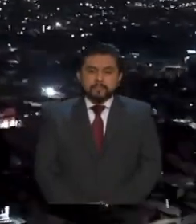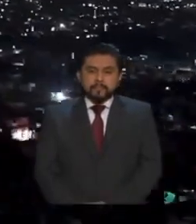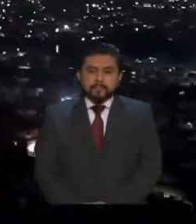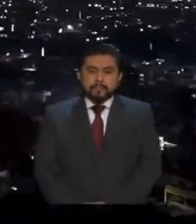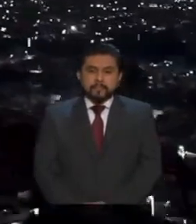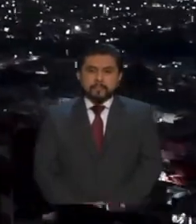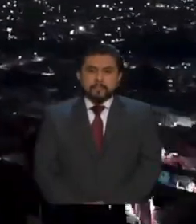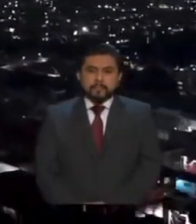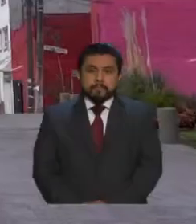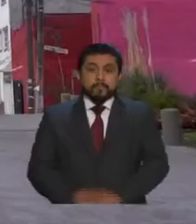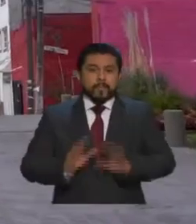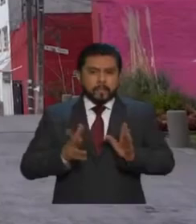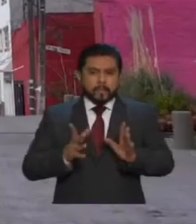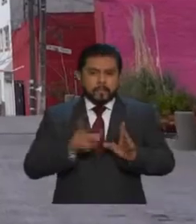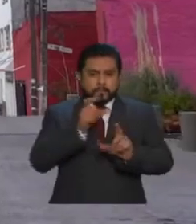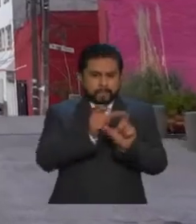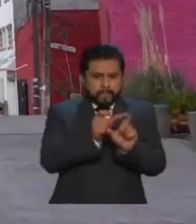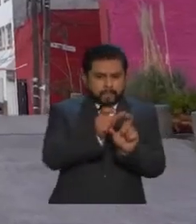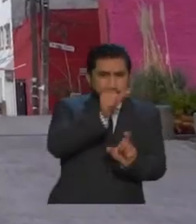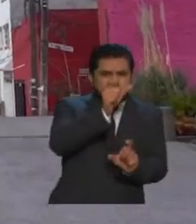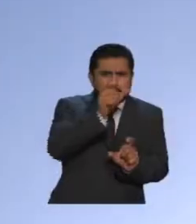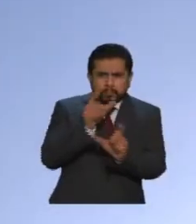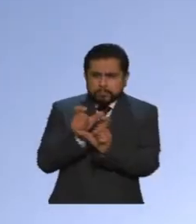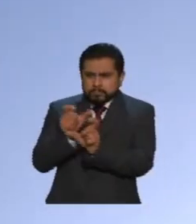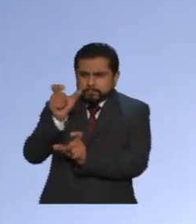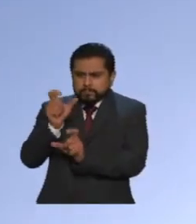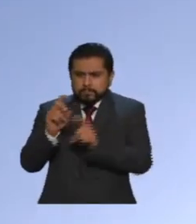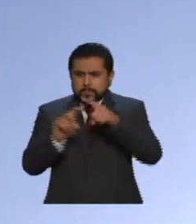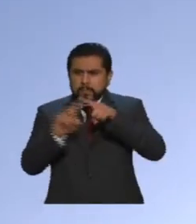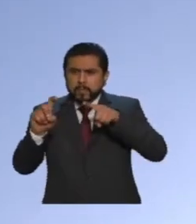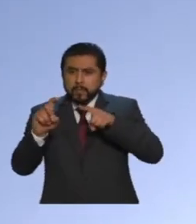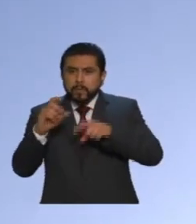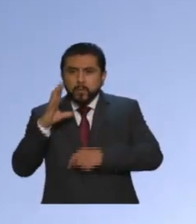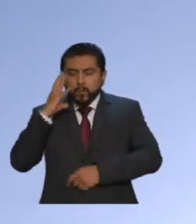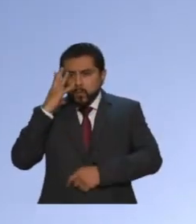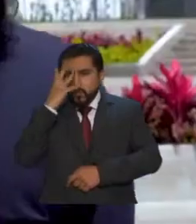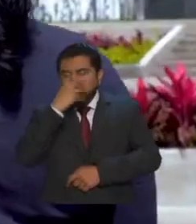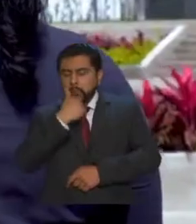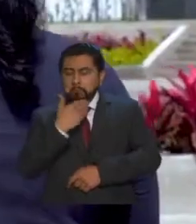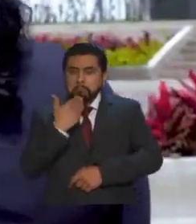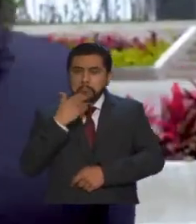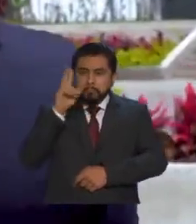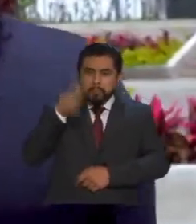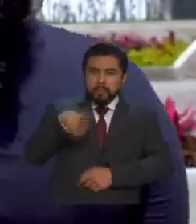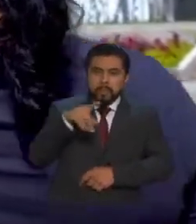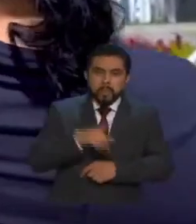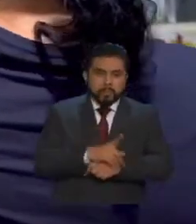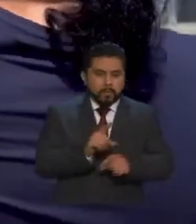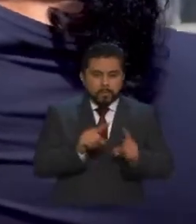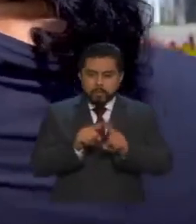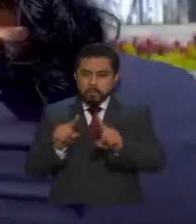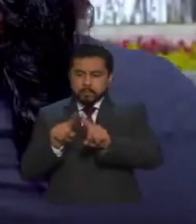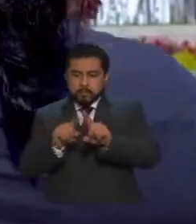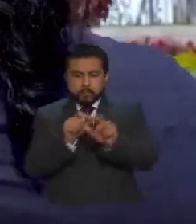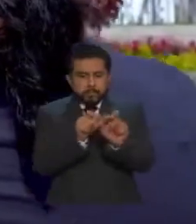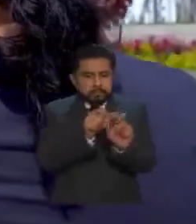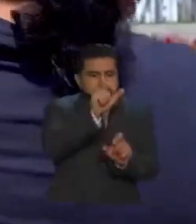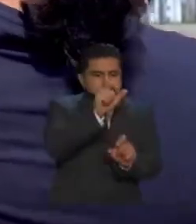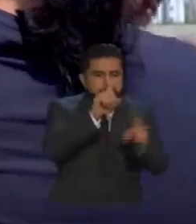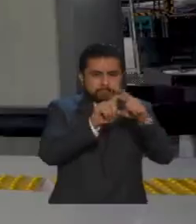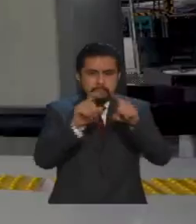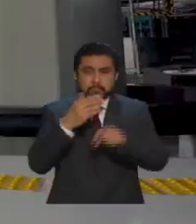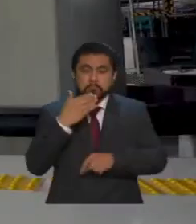Ya entre cada torre y cada torre está muy, muy bonito, quedó muy bonita la instalación de las torres, muy